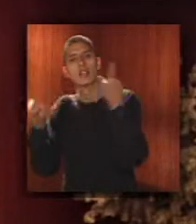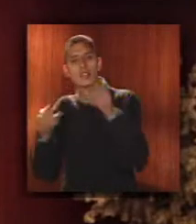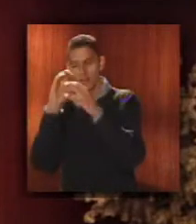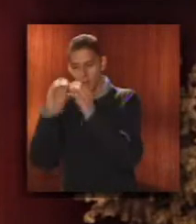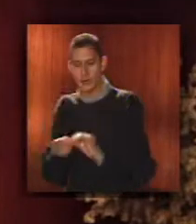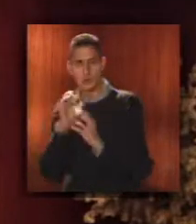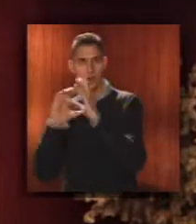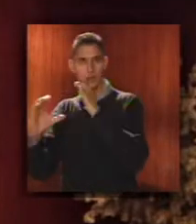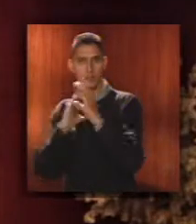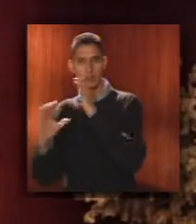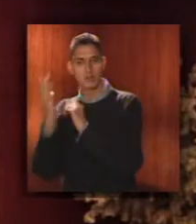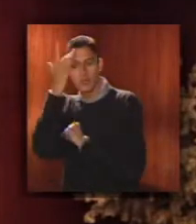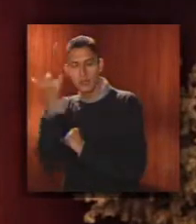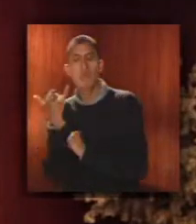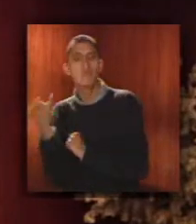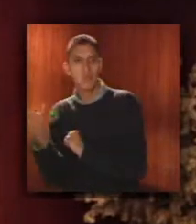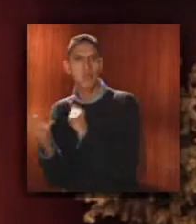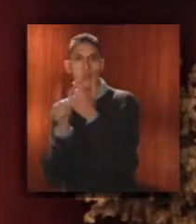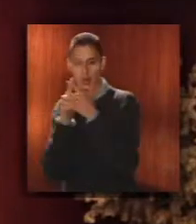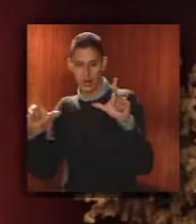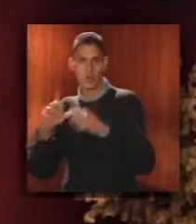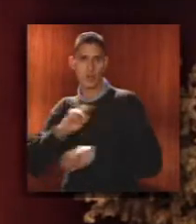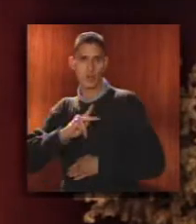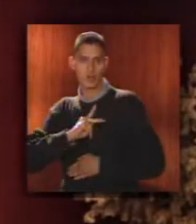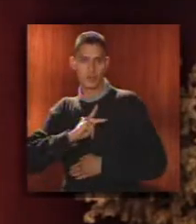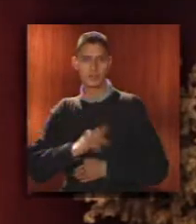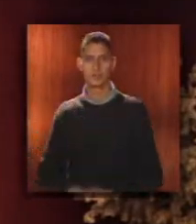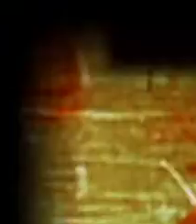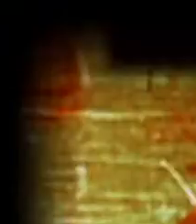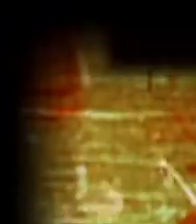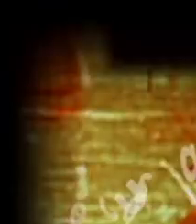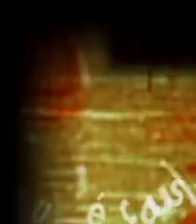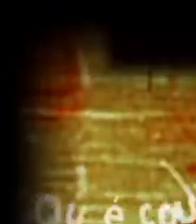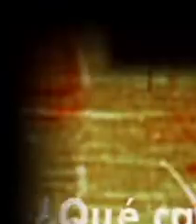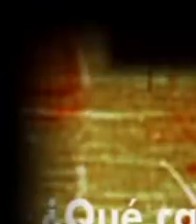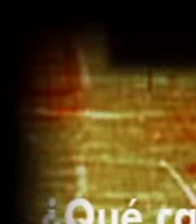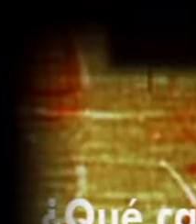comunicativa, porque se tiene un uso específico de una lengua propia.